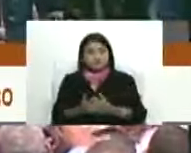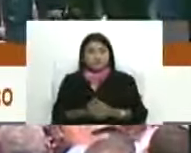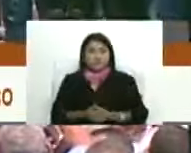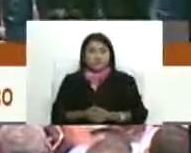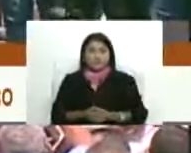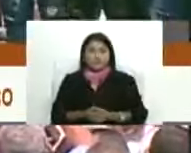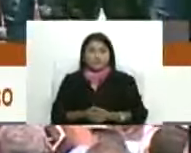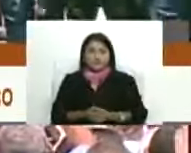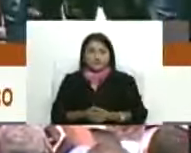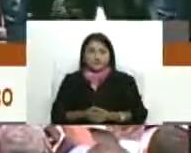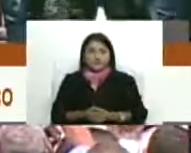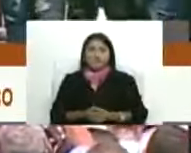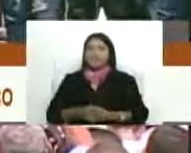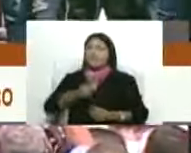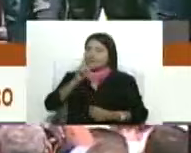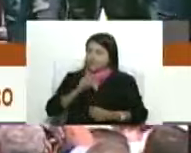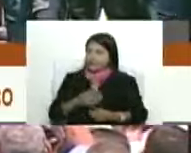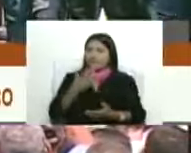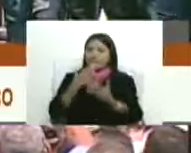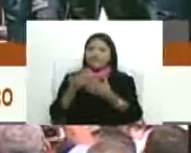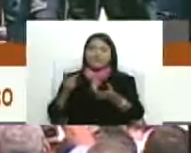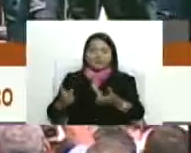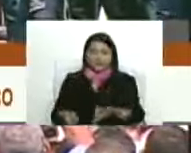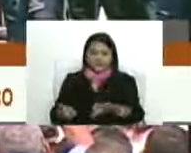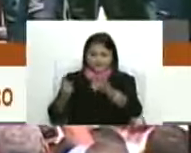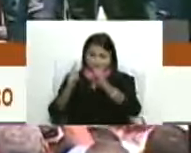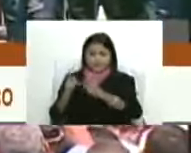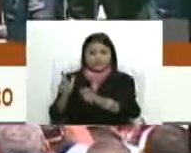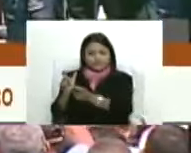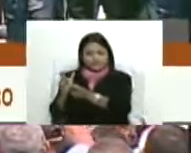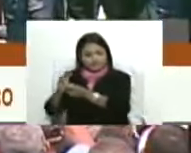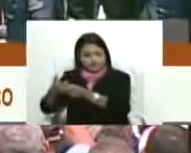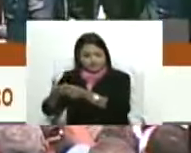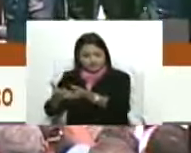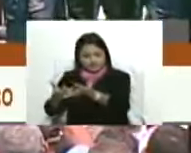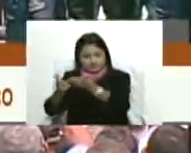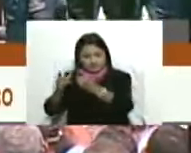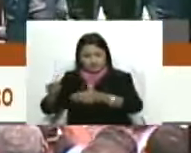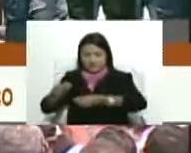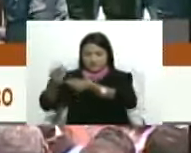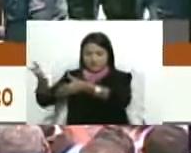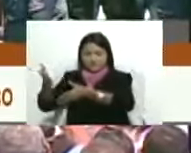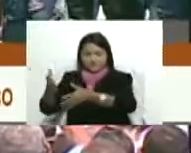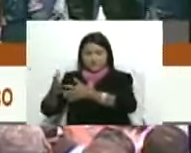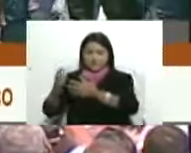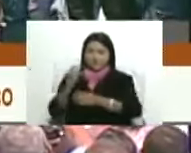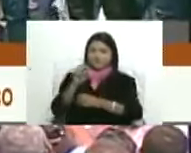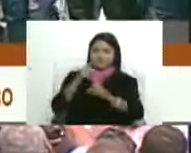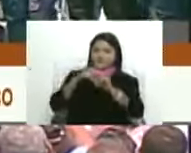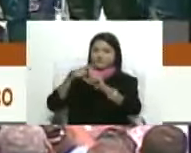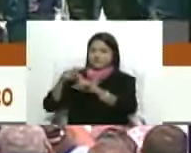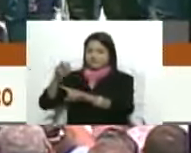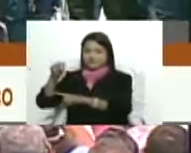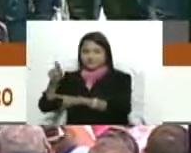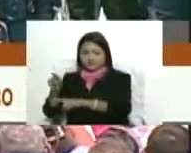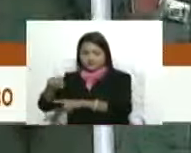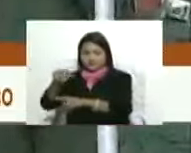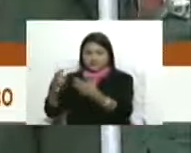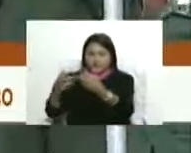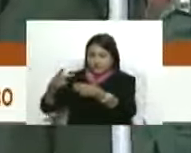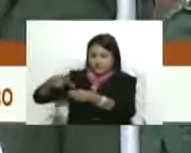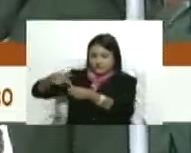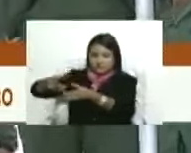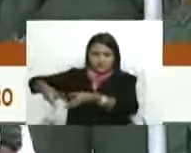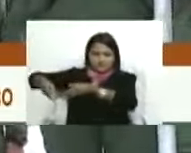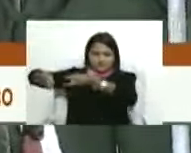también de licitar unos bloques de gas Es decir de regalarle a los ladrones Leon móvil unos bloques